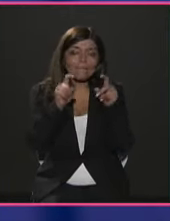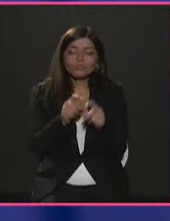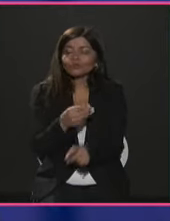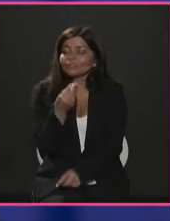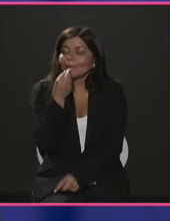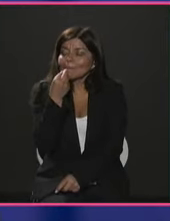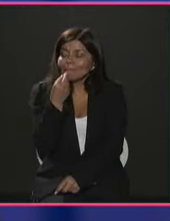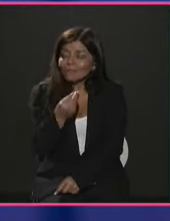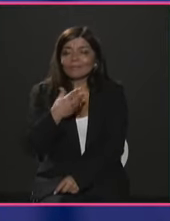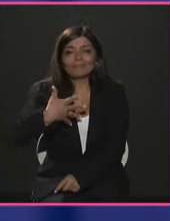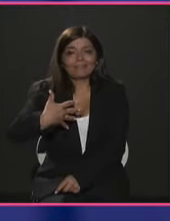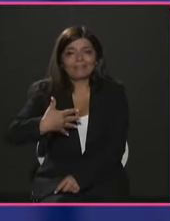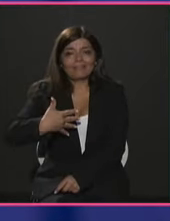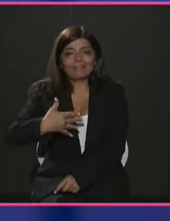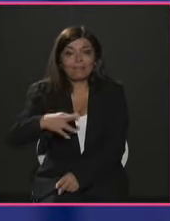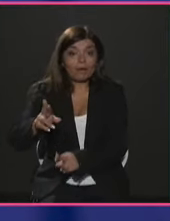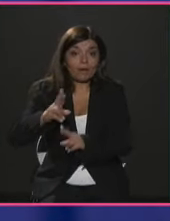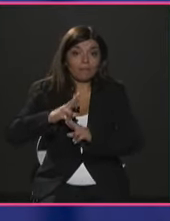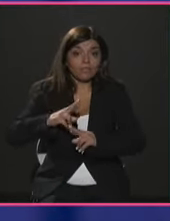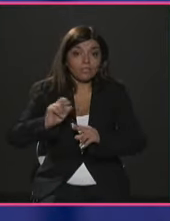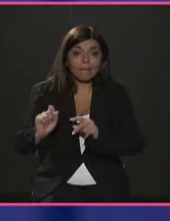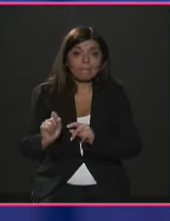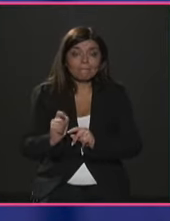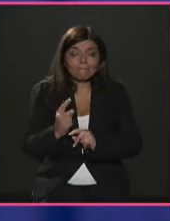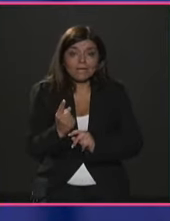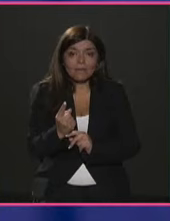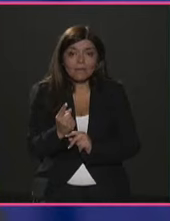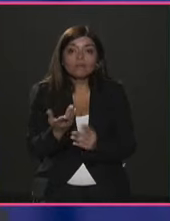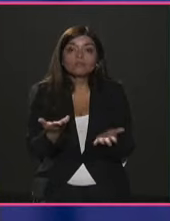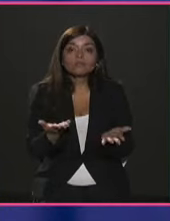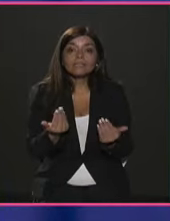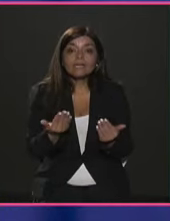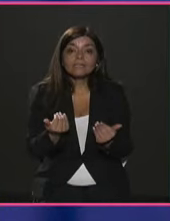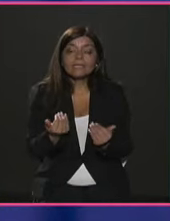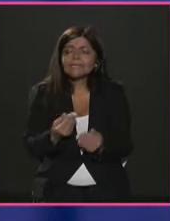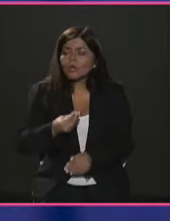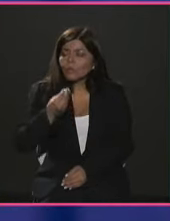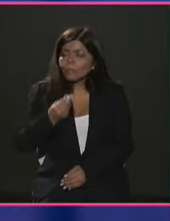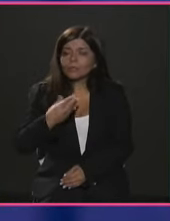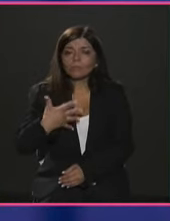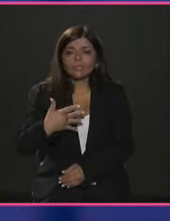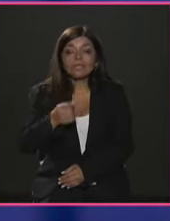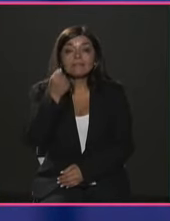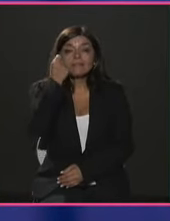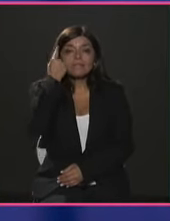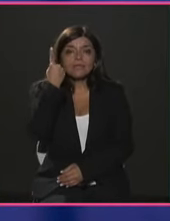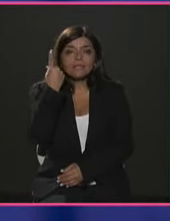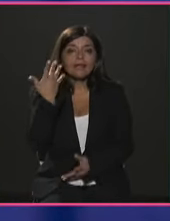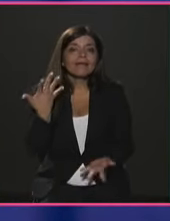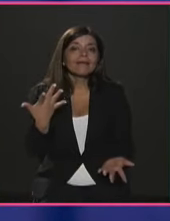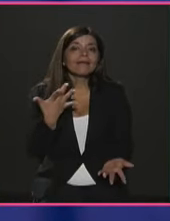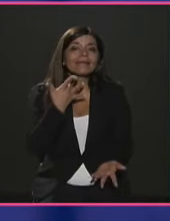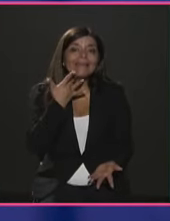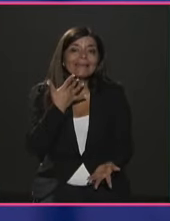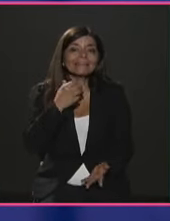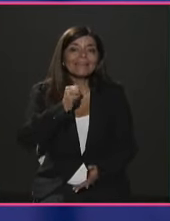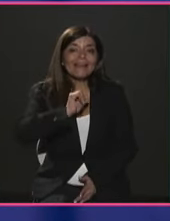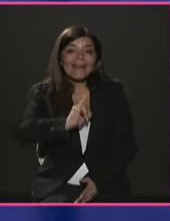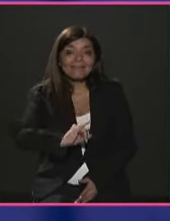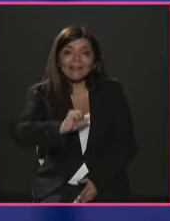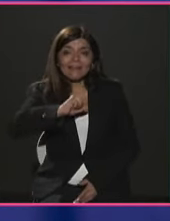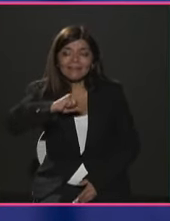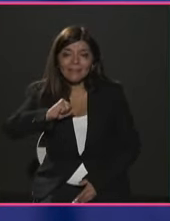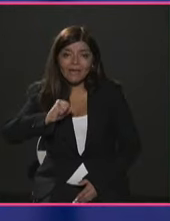fundamental para responderle primero es es necesario imprescindible entender Qué es la Inteligencia artificial y